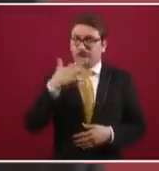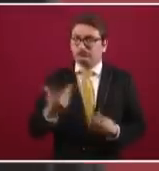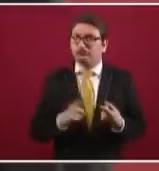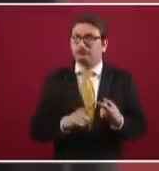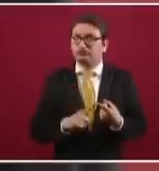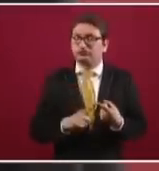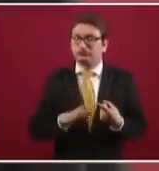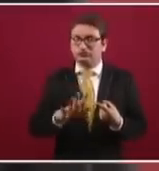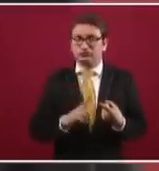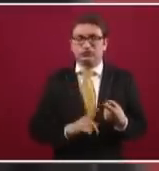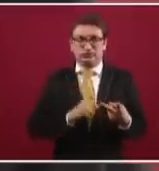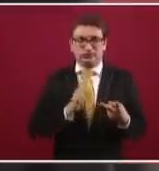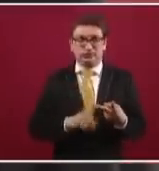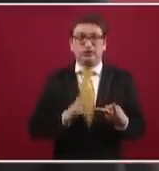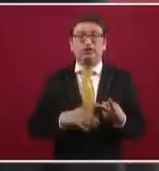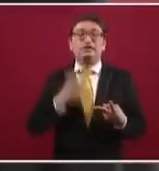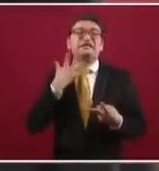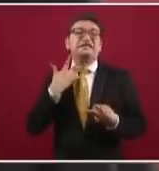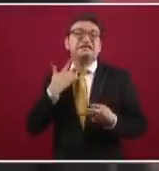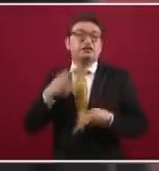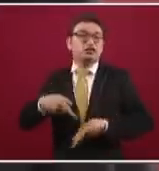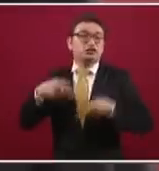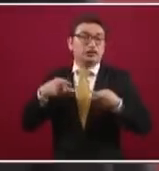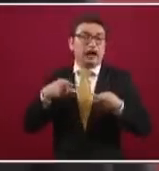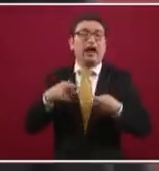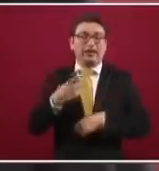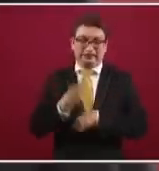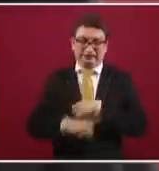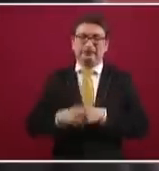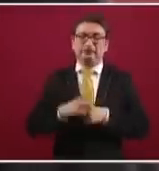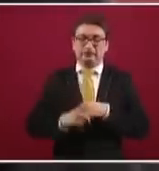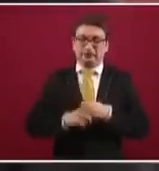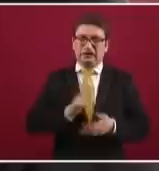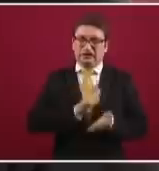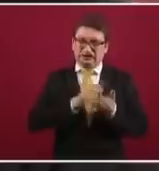delito grave, el robo de combustible,